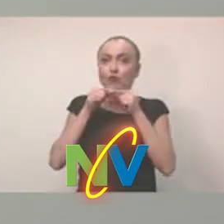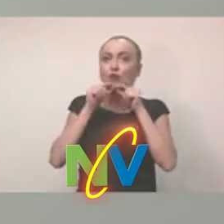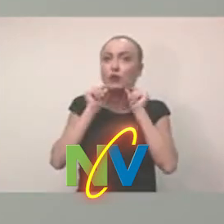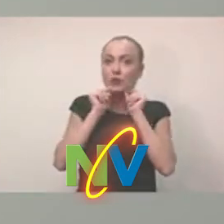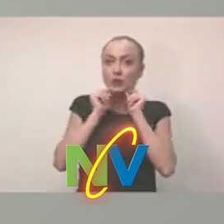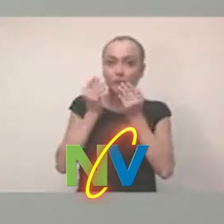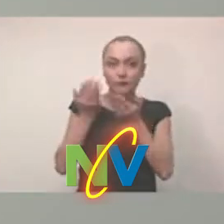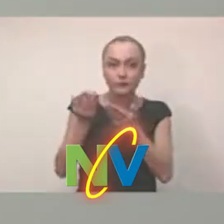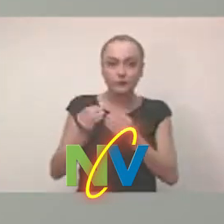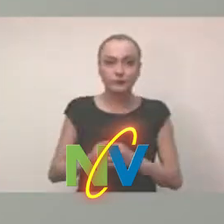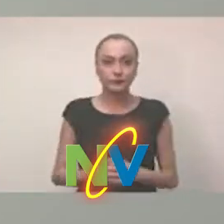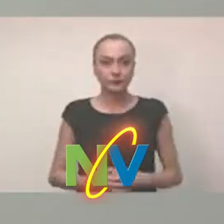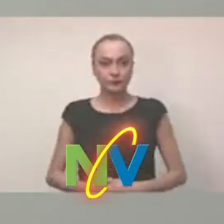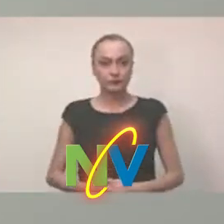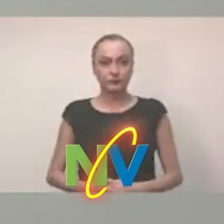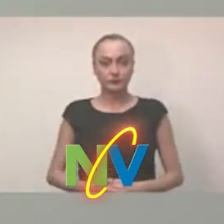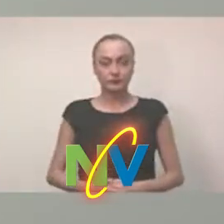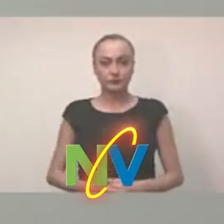Rodrigo.